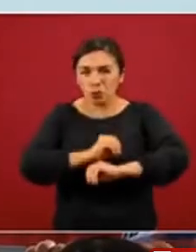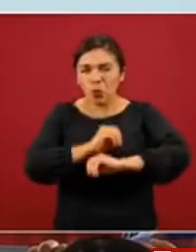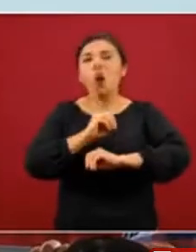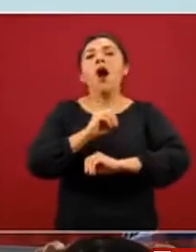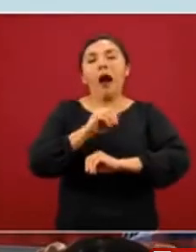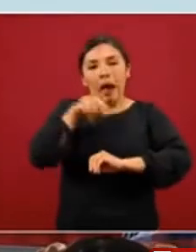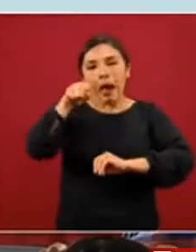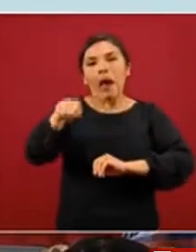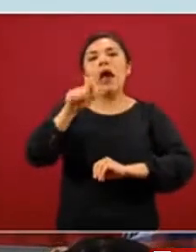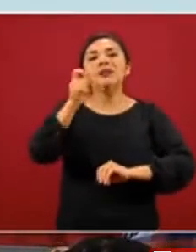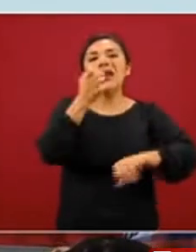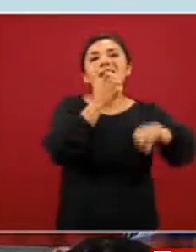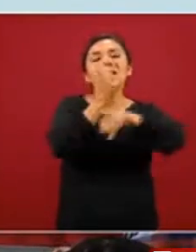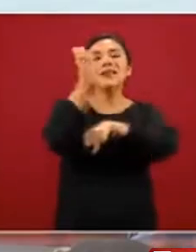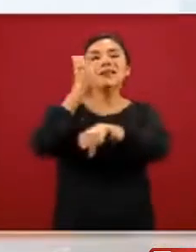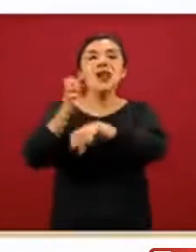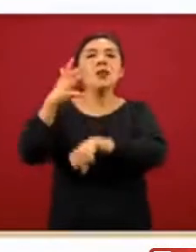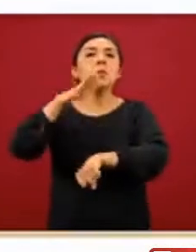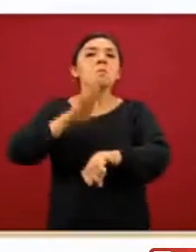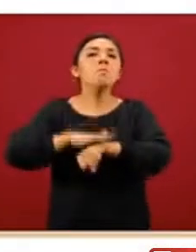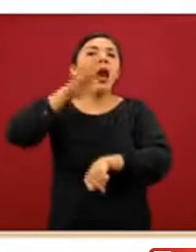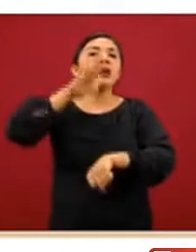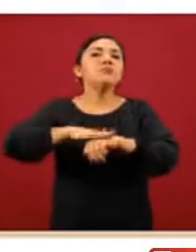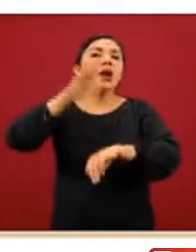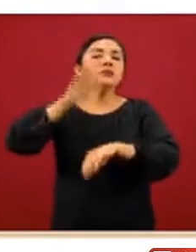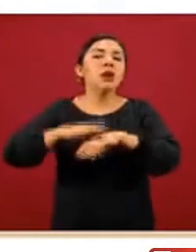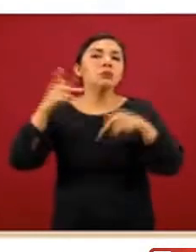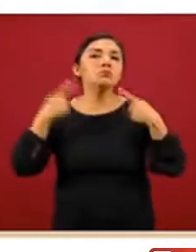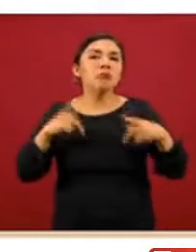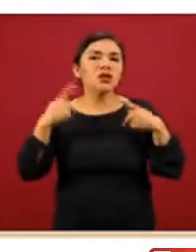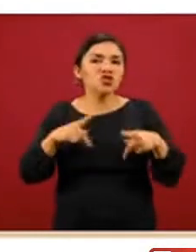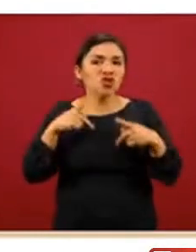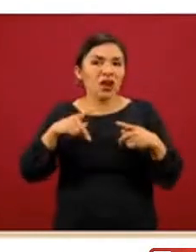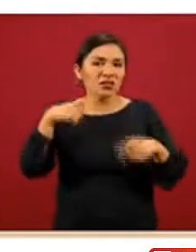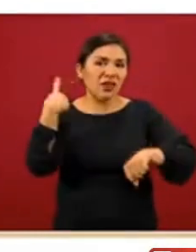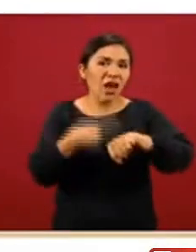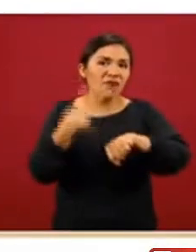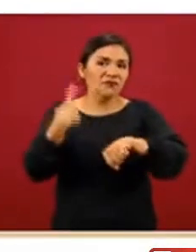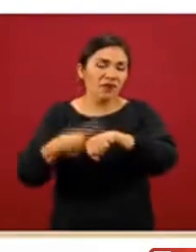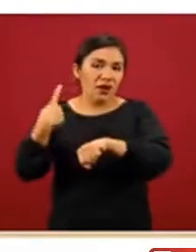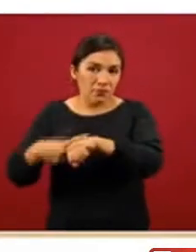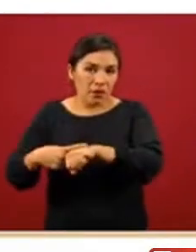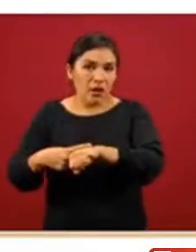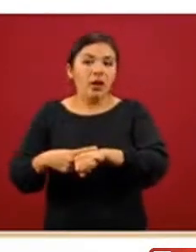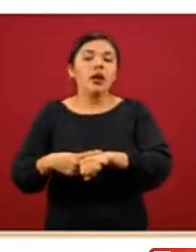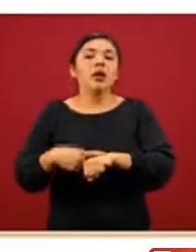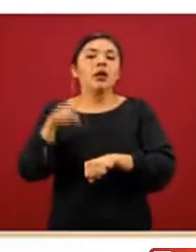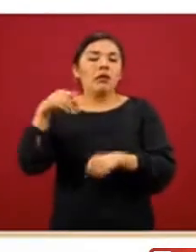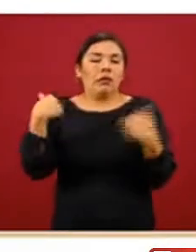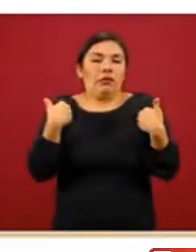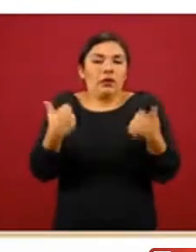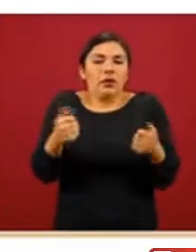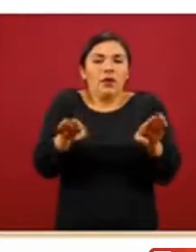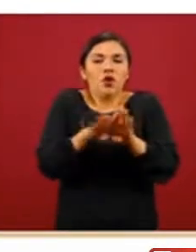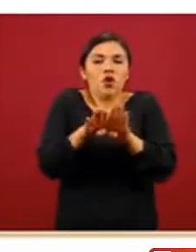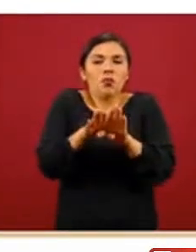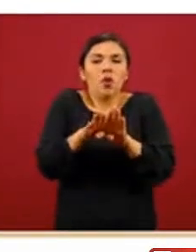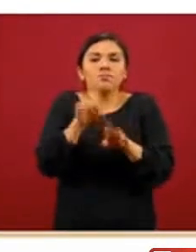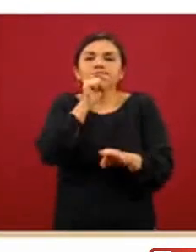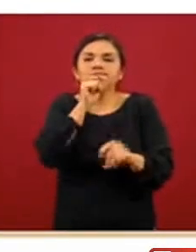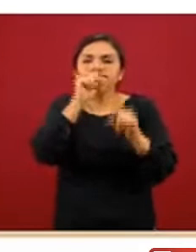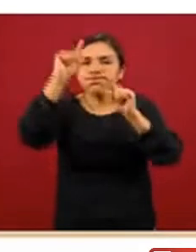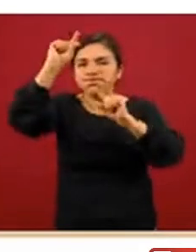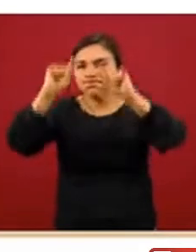es una entidad federativa que ha acumulado lógicamente más casos, y tienen ustedes ahí los rangos. Vemos que la gran